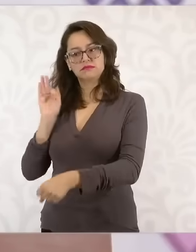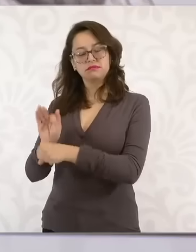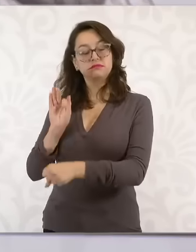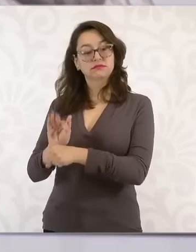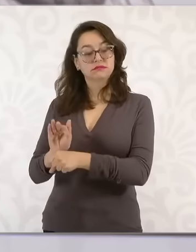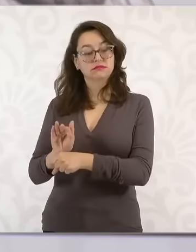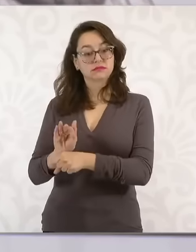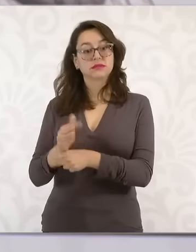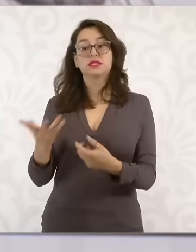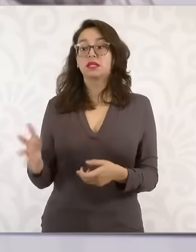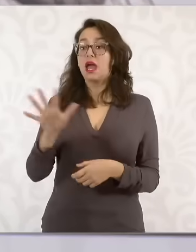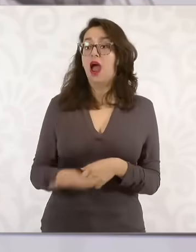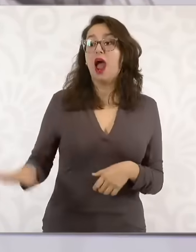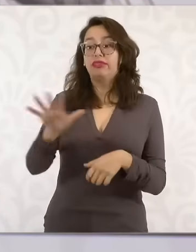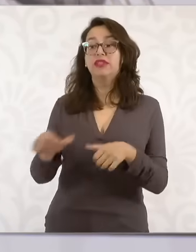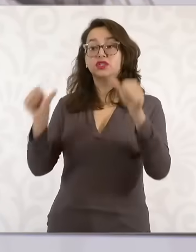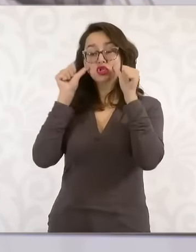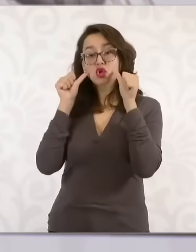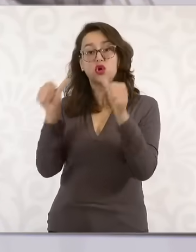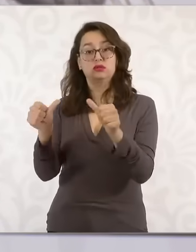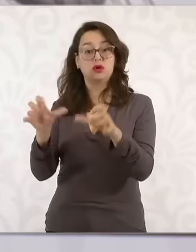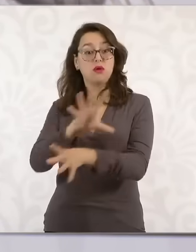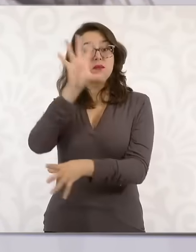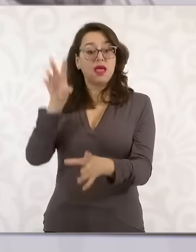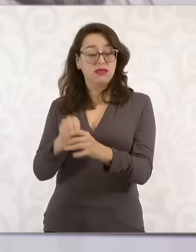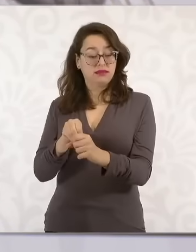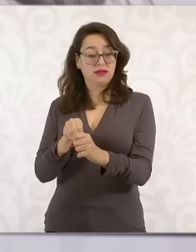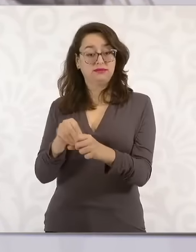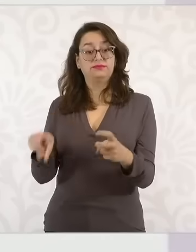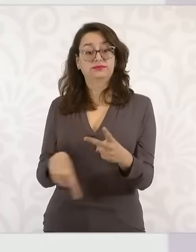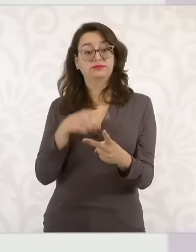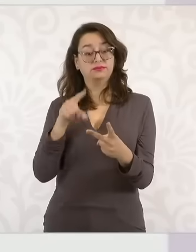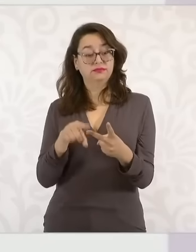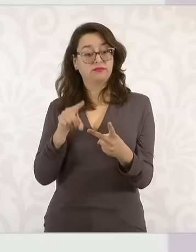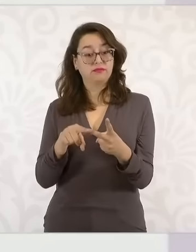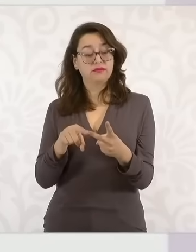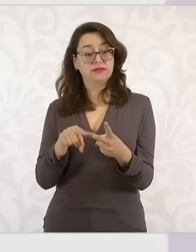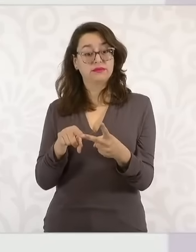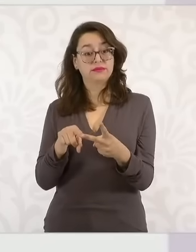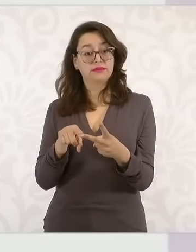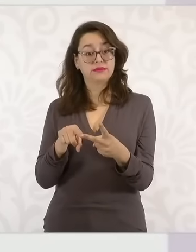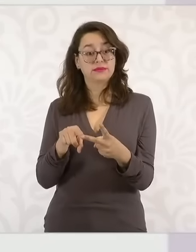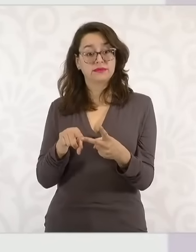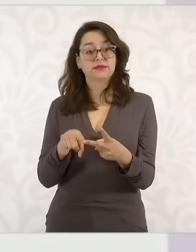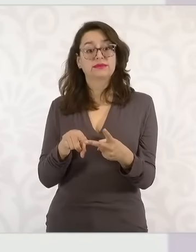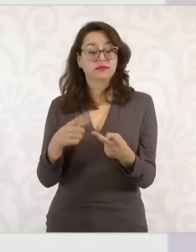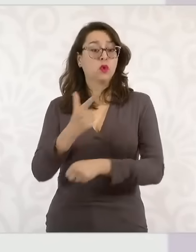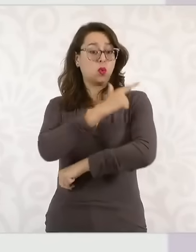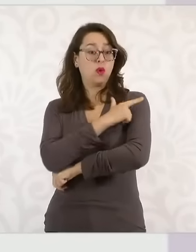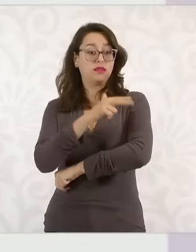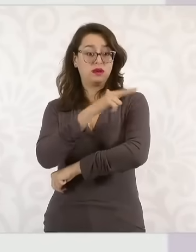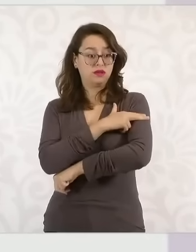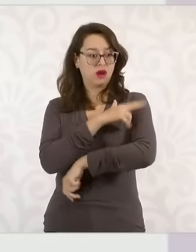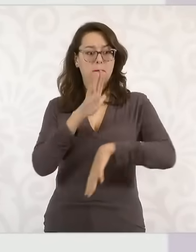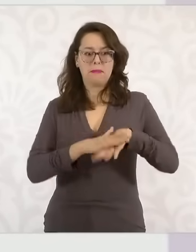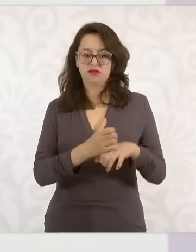Entonces, la atención a las causas de manera integral. Lo segundo es la consolidación de la Guardia, que hemos trabajado mucho en